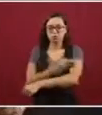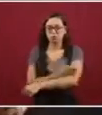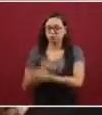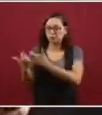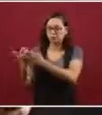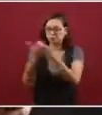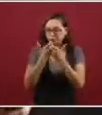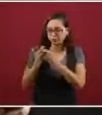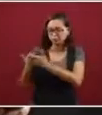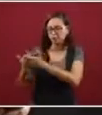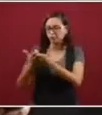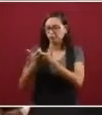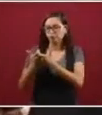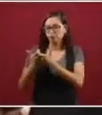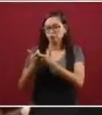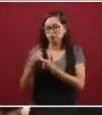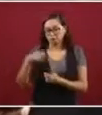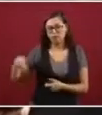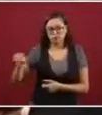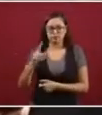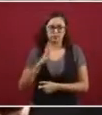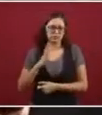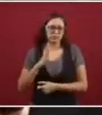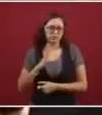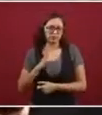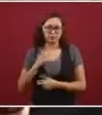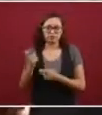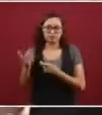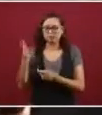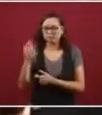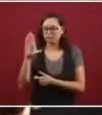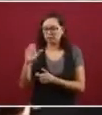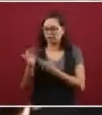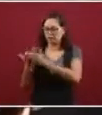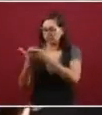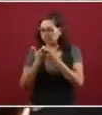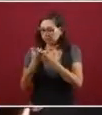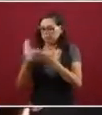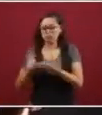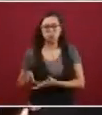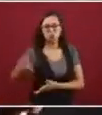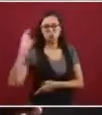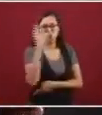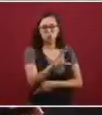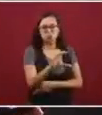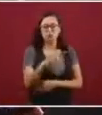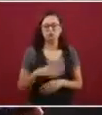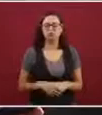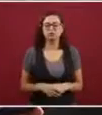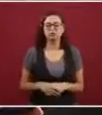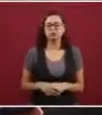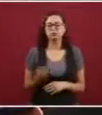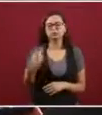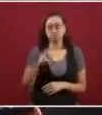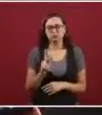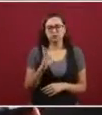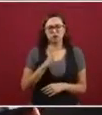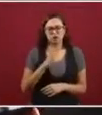aportaron que ya habían recibido obviamente su beca al joven, pero existen varios casos